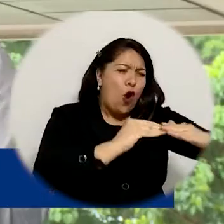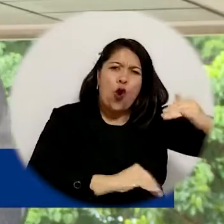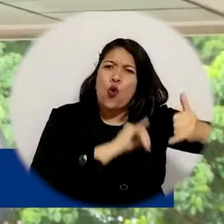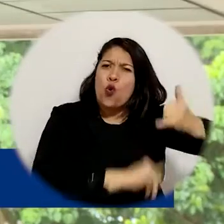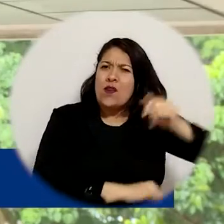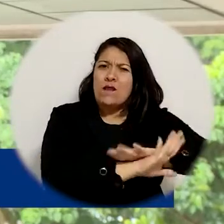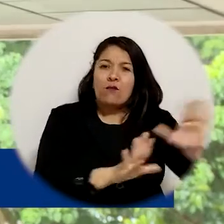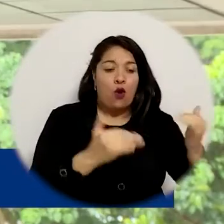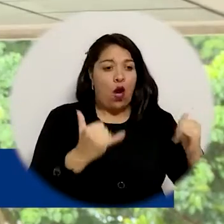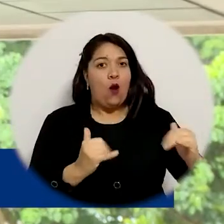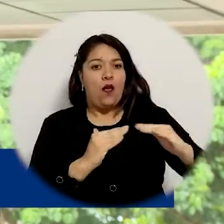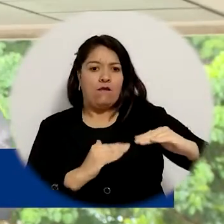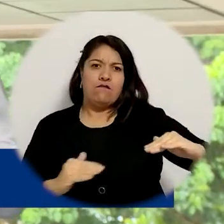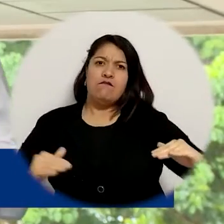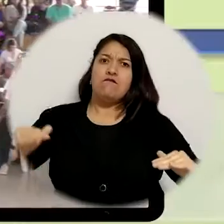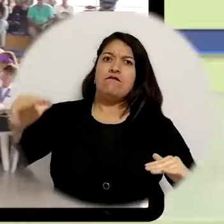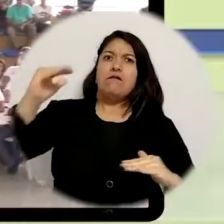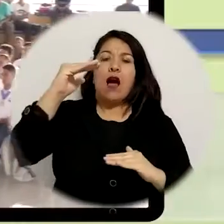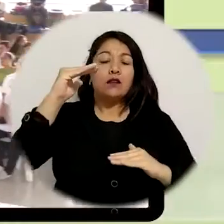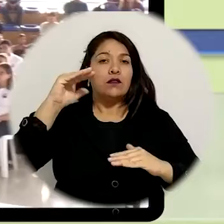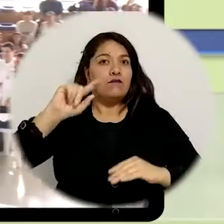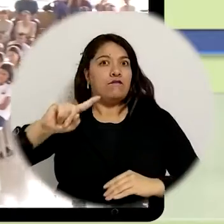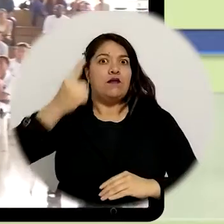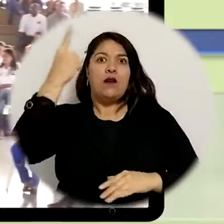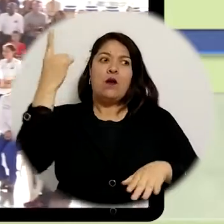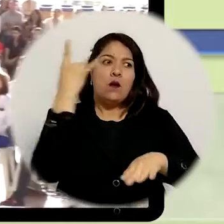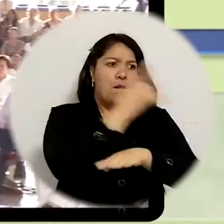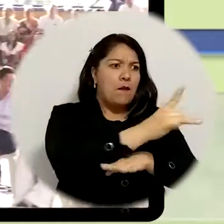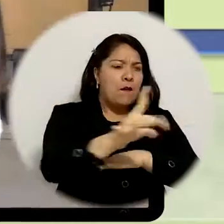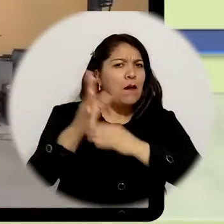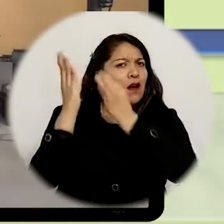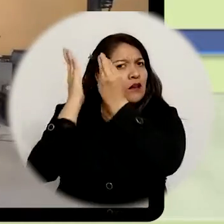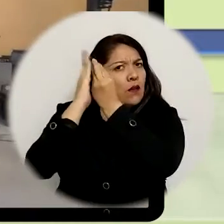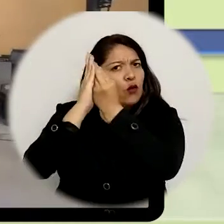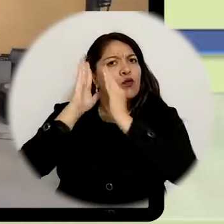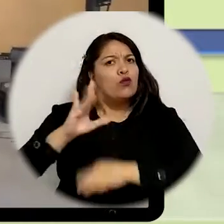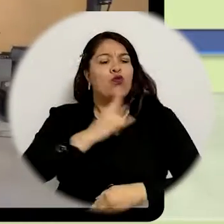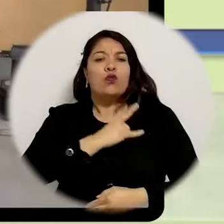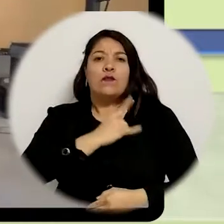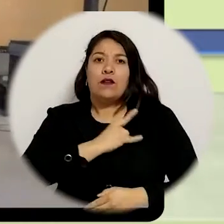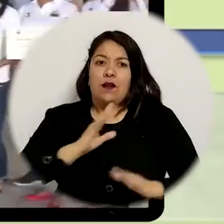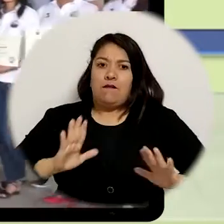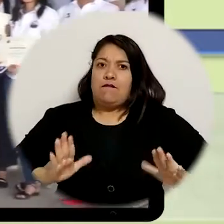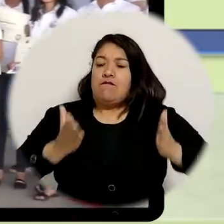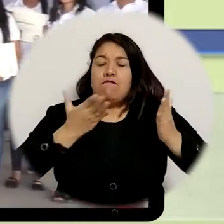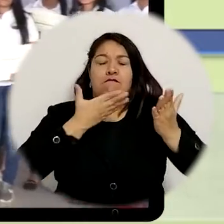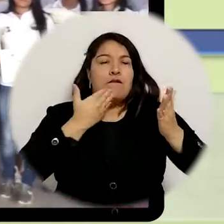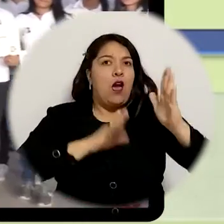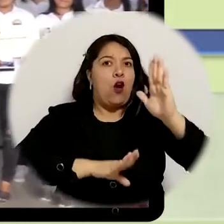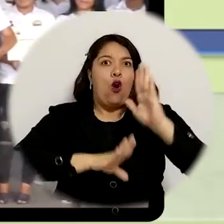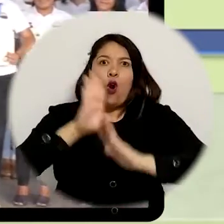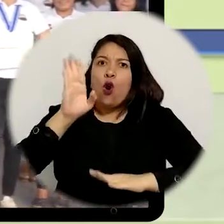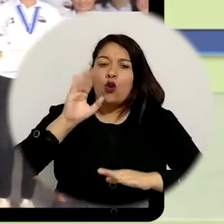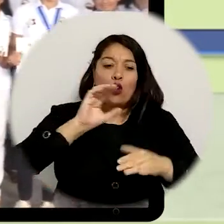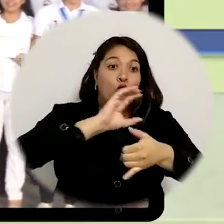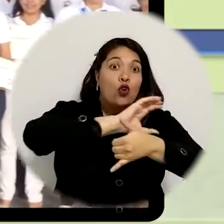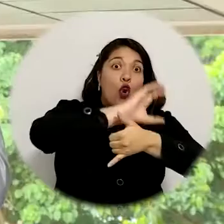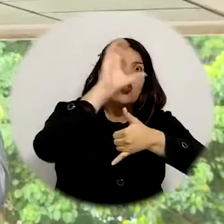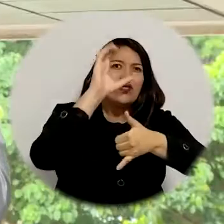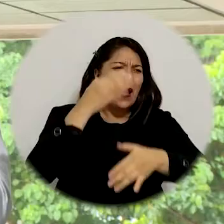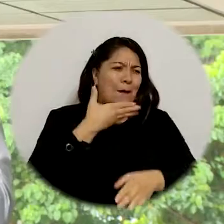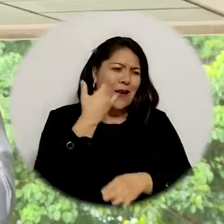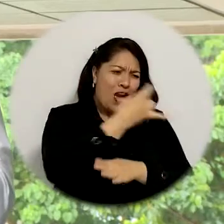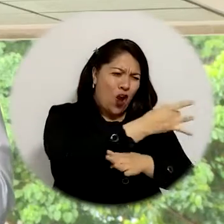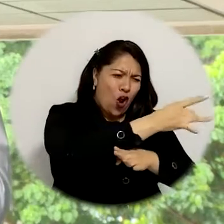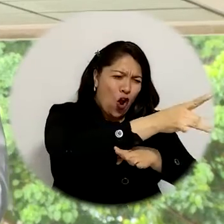Hoy estamos por encima de la radio. Somos de lejos en saber por la mejor universidad del departamento. Una de las mejores de la costa. Y estamos, ya hoy en todos